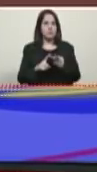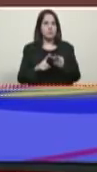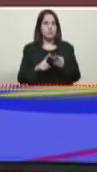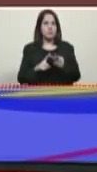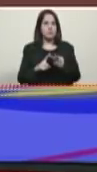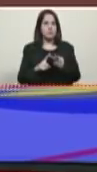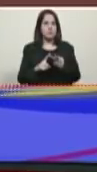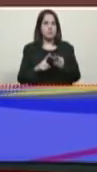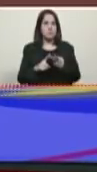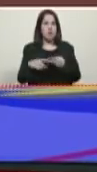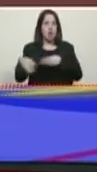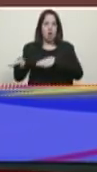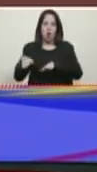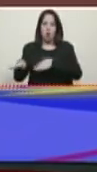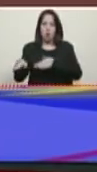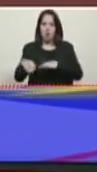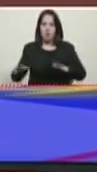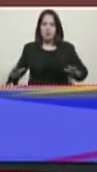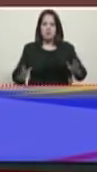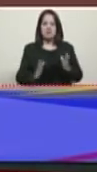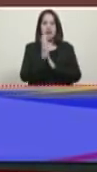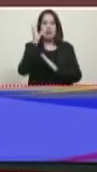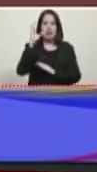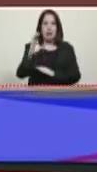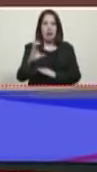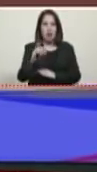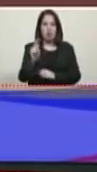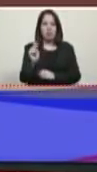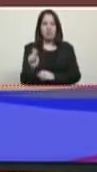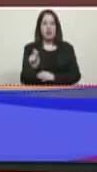y cojedes san carlos y tinaquillo